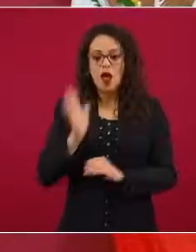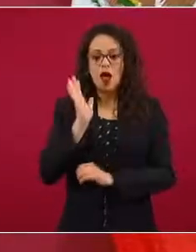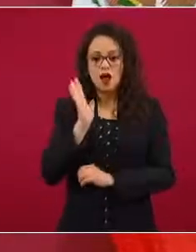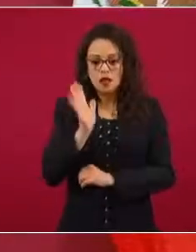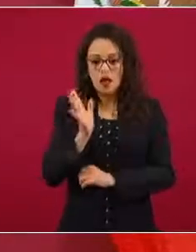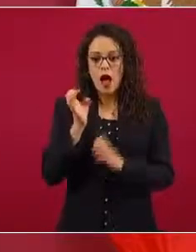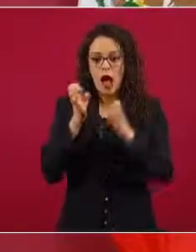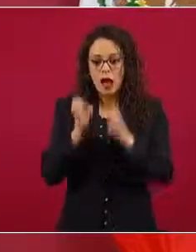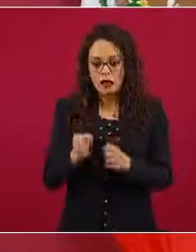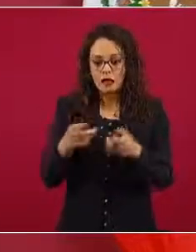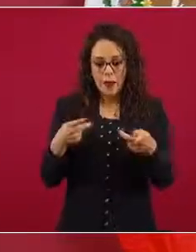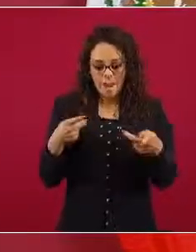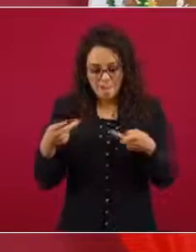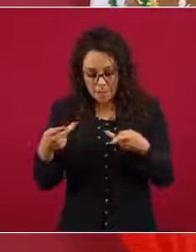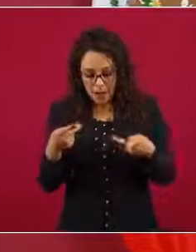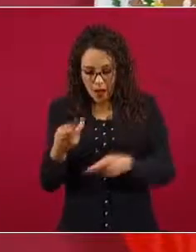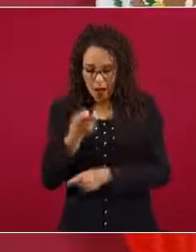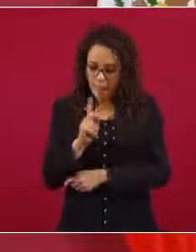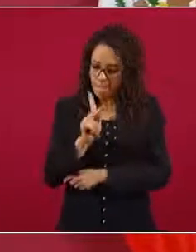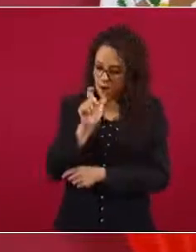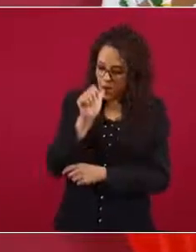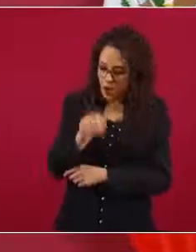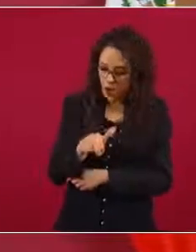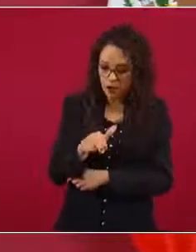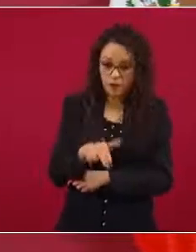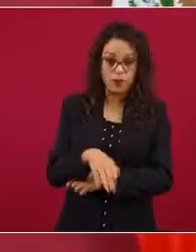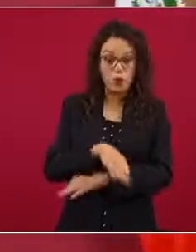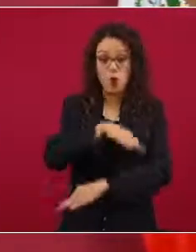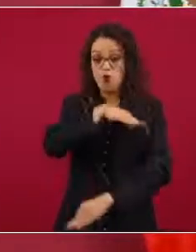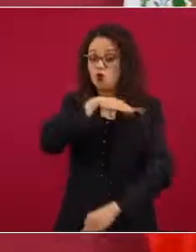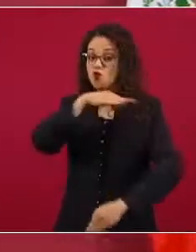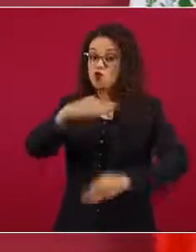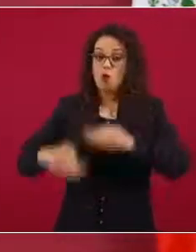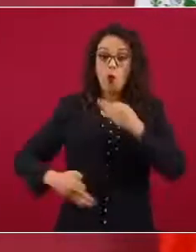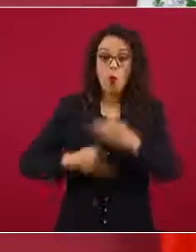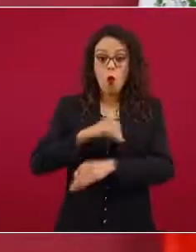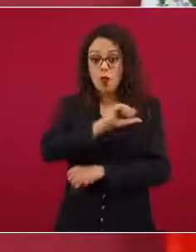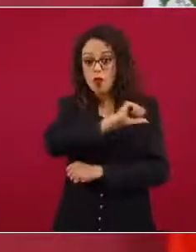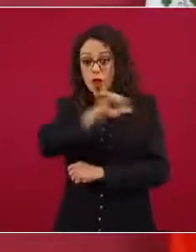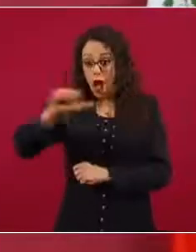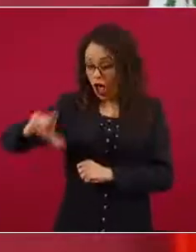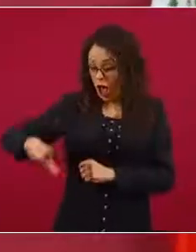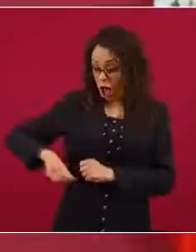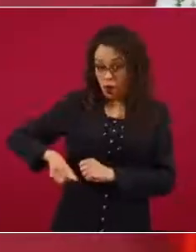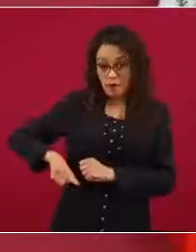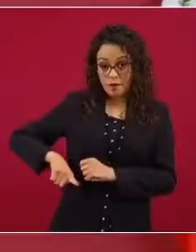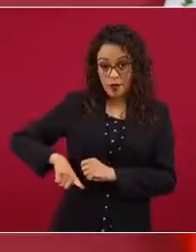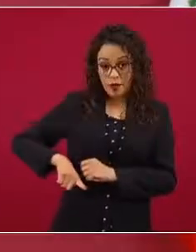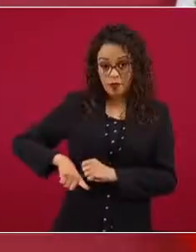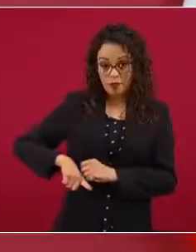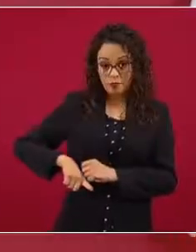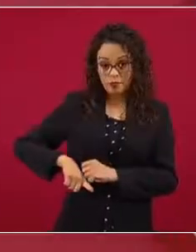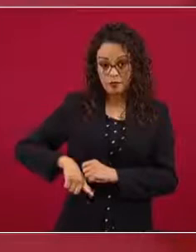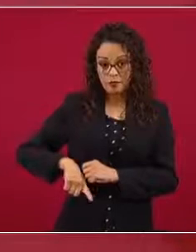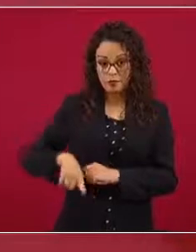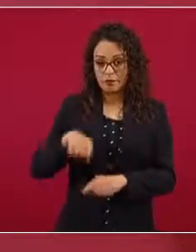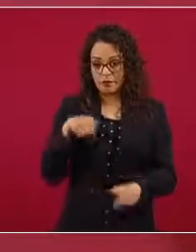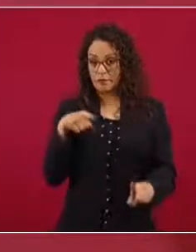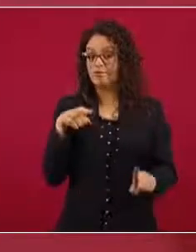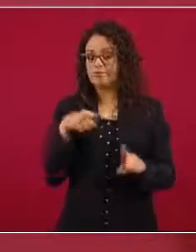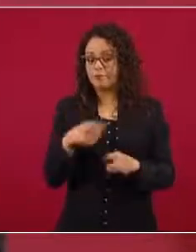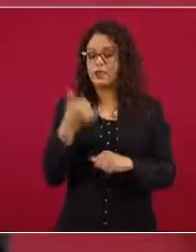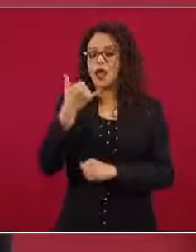plan, interviene todo el gobierno. En el caso del sector salud, además de